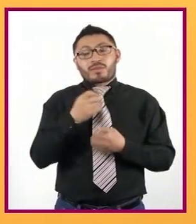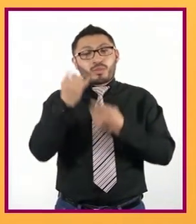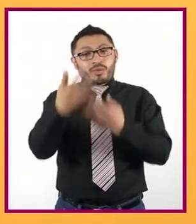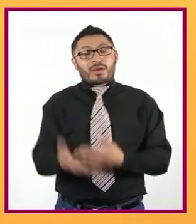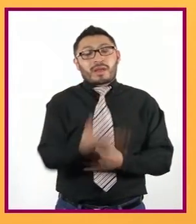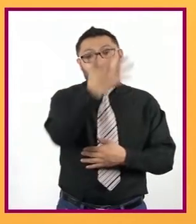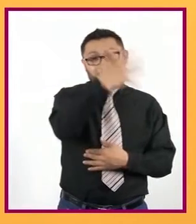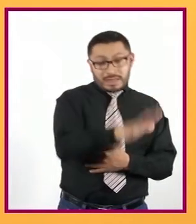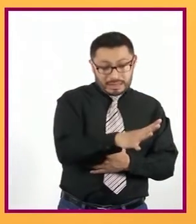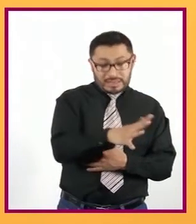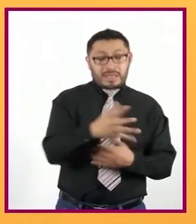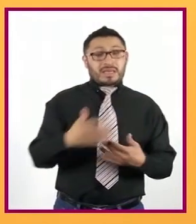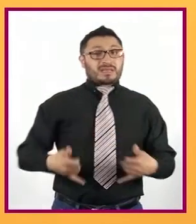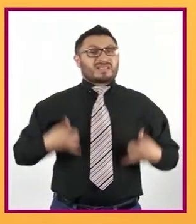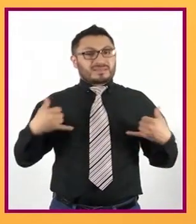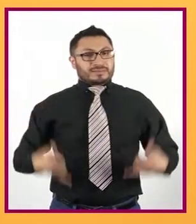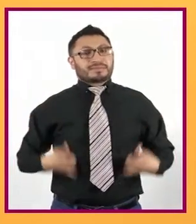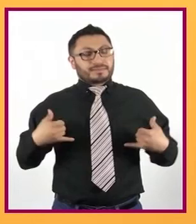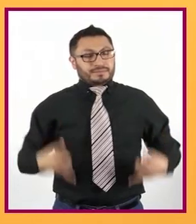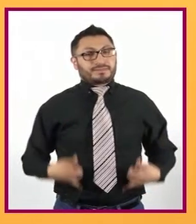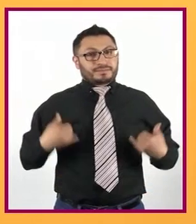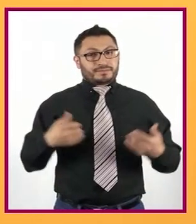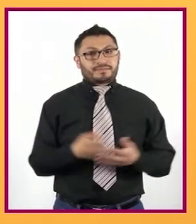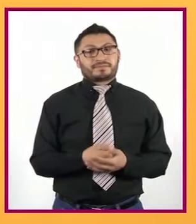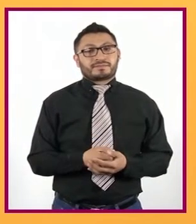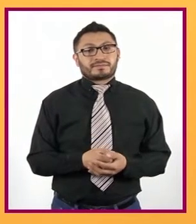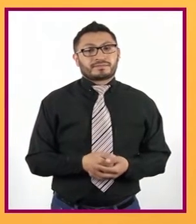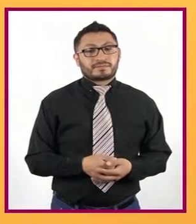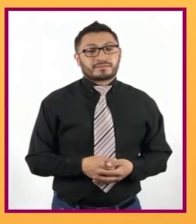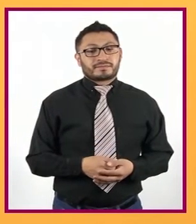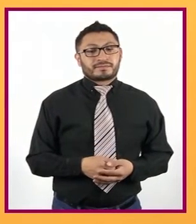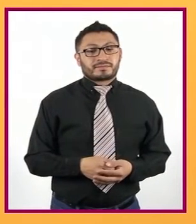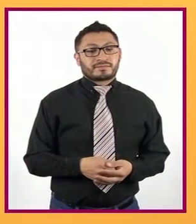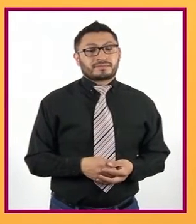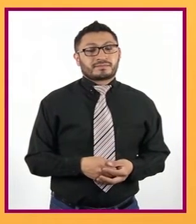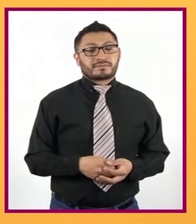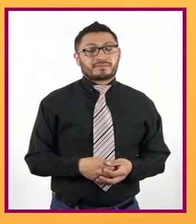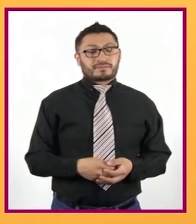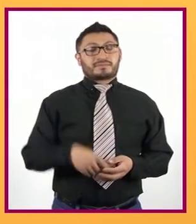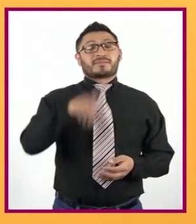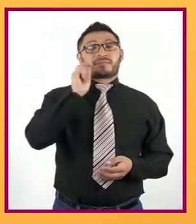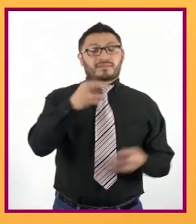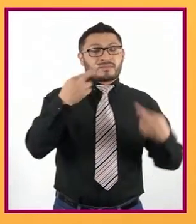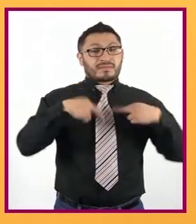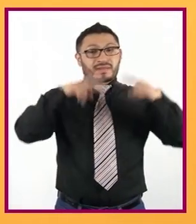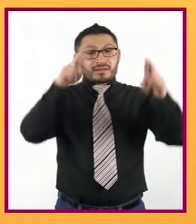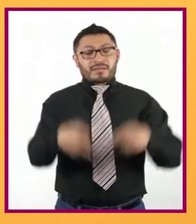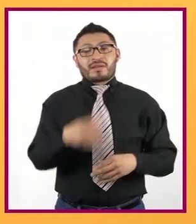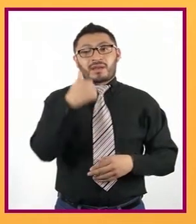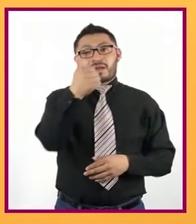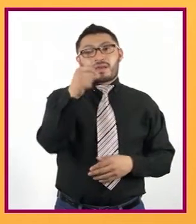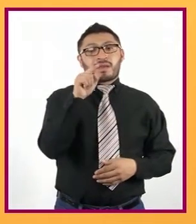de las y los adolescentes encuestadas y encuestados, lo que corresponde al